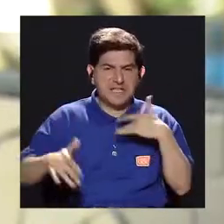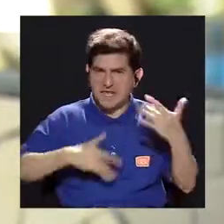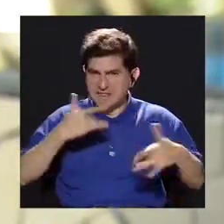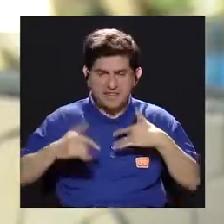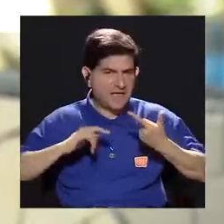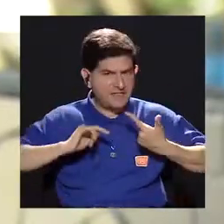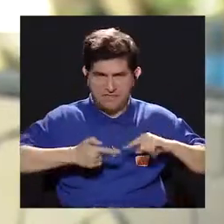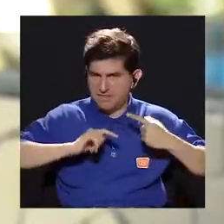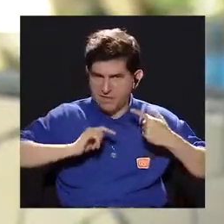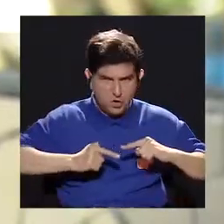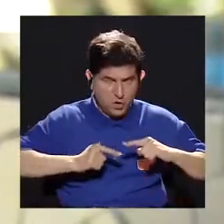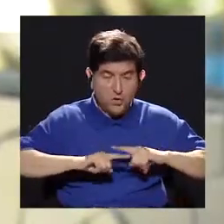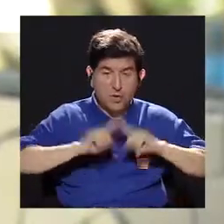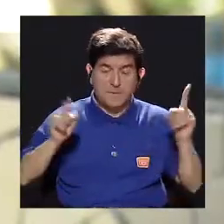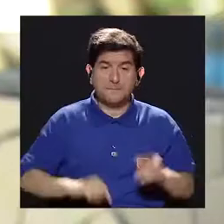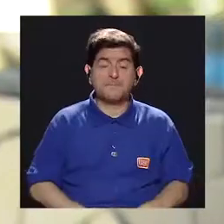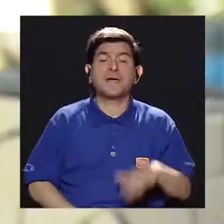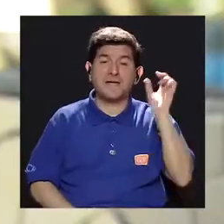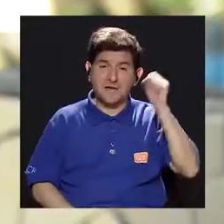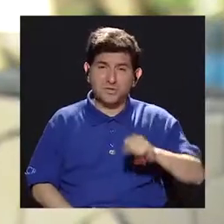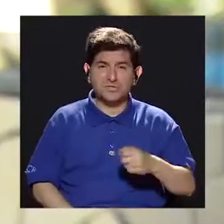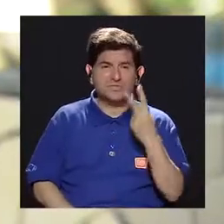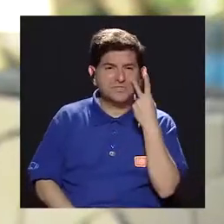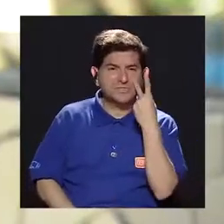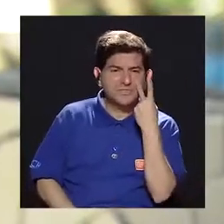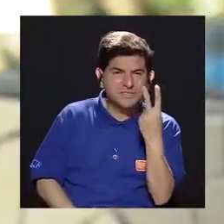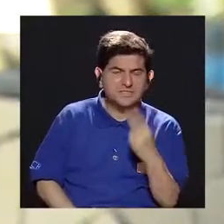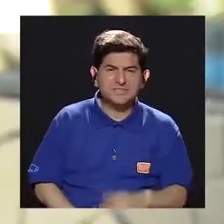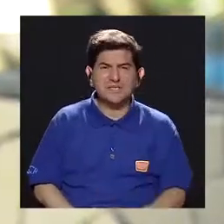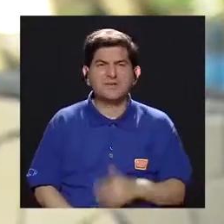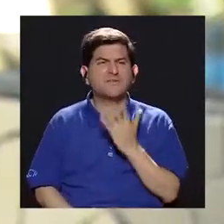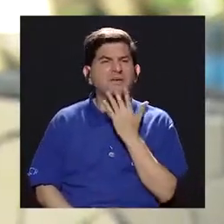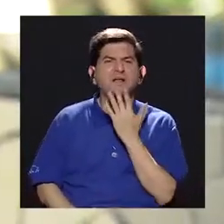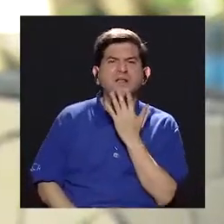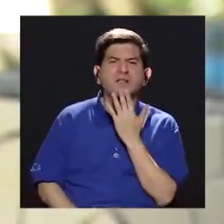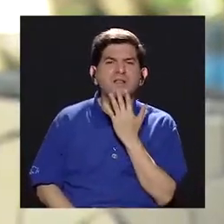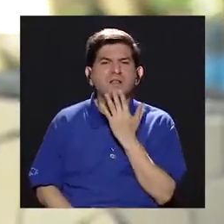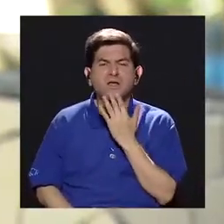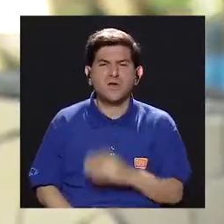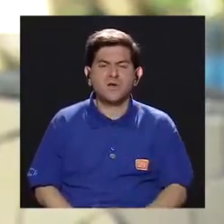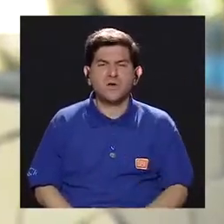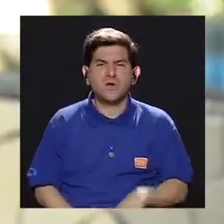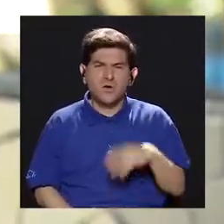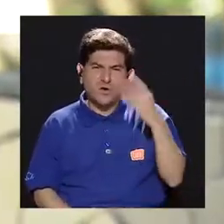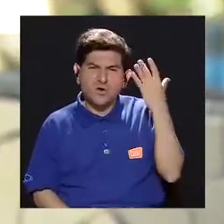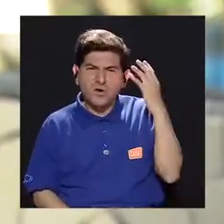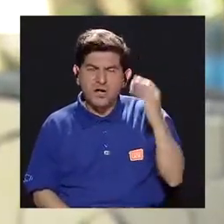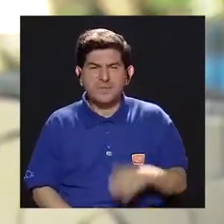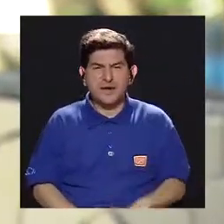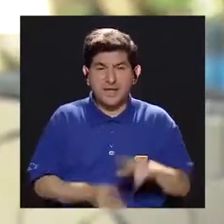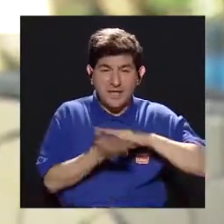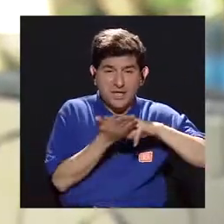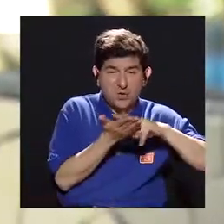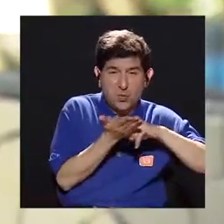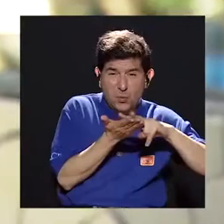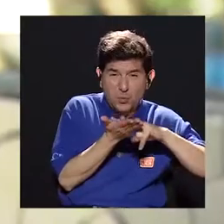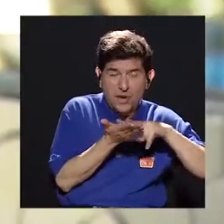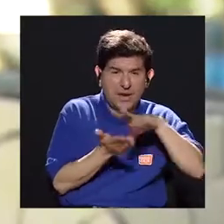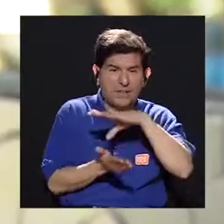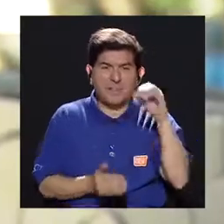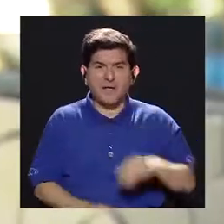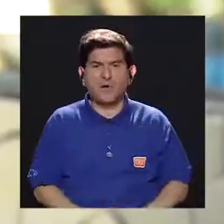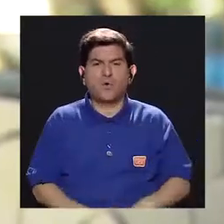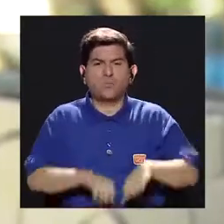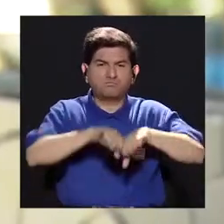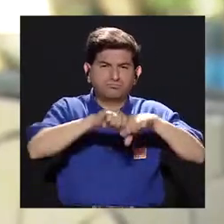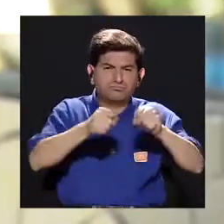presenta síntomas, no duele. Pero si la uña se empieza a ver de color amarillento, verde, oscuro, o